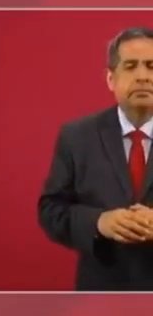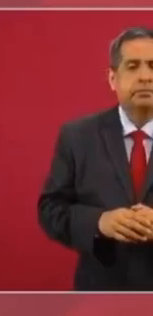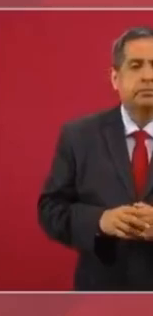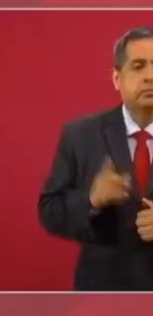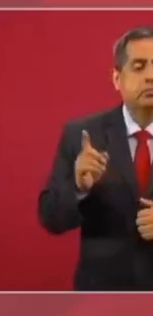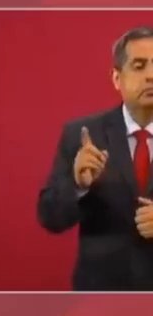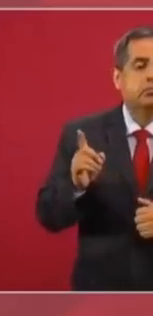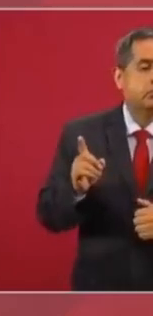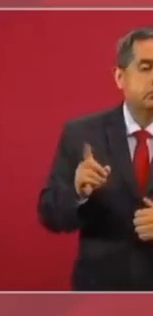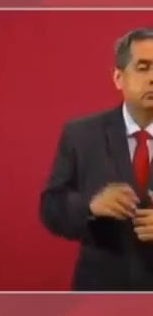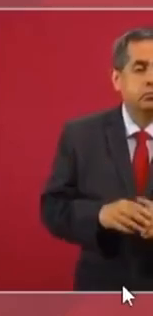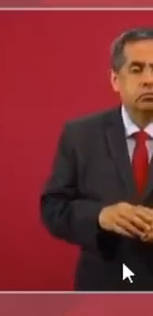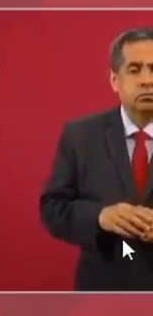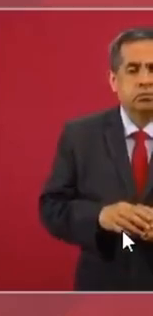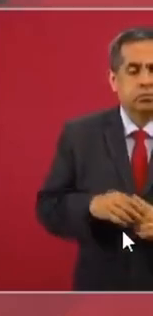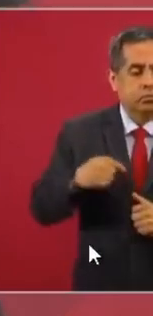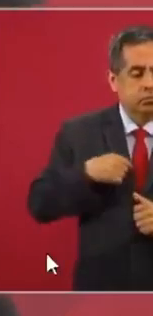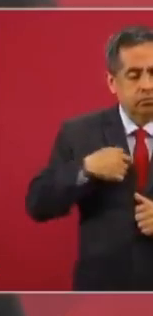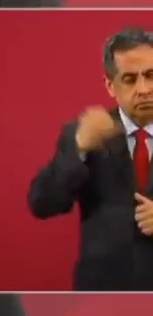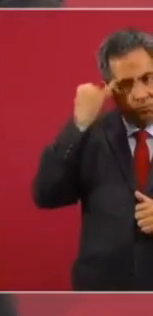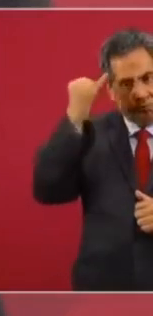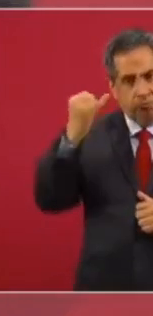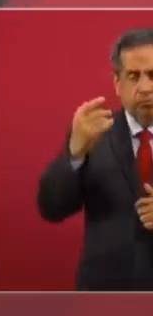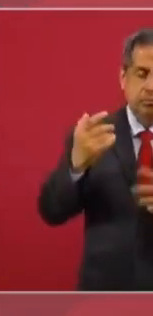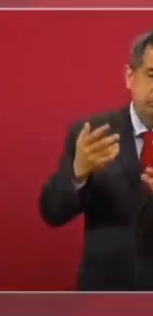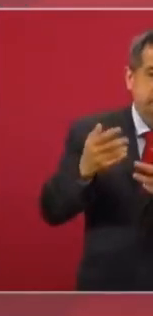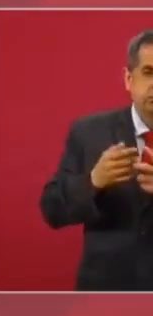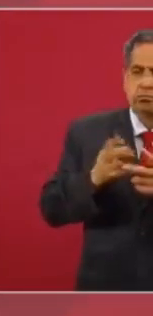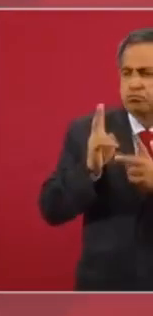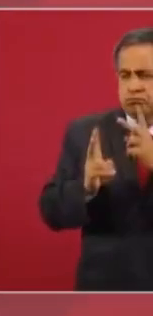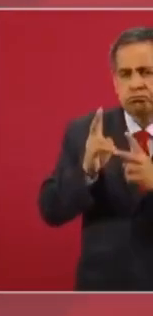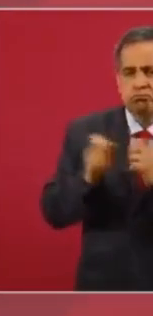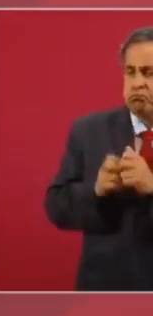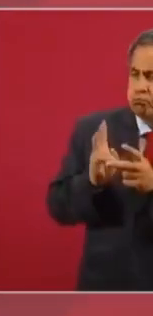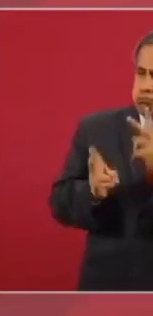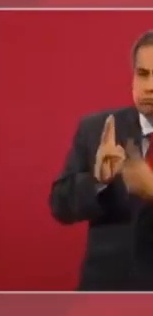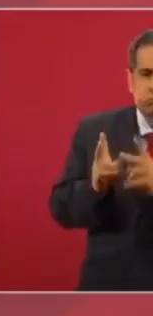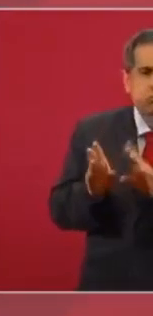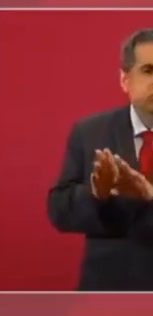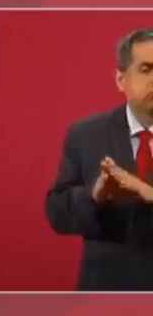y yo tenía el propósito solo de tratarle